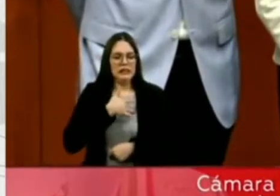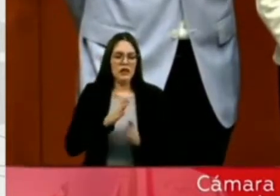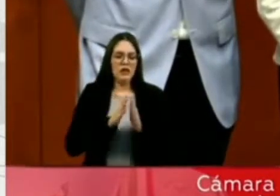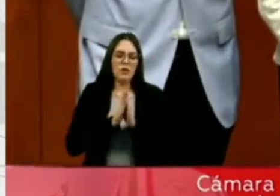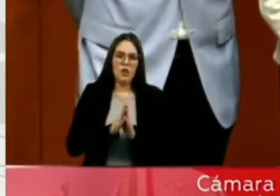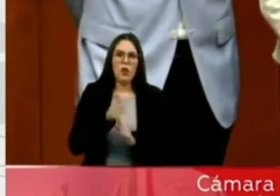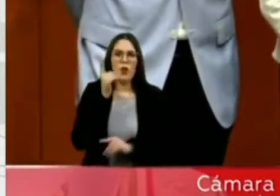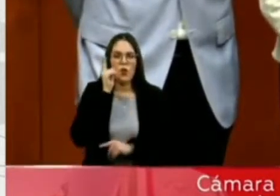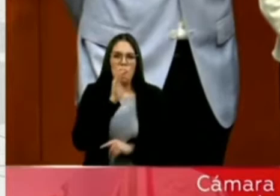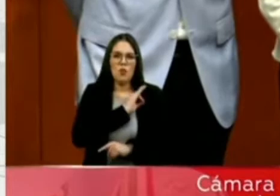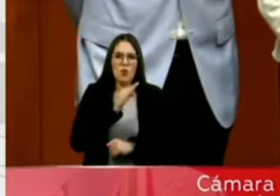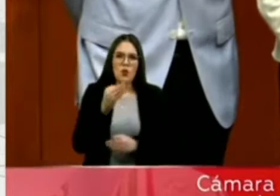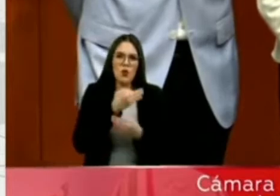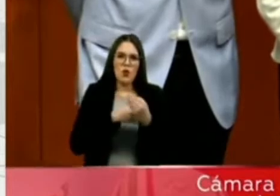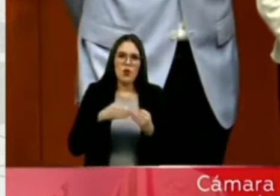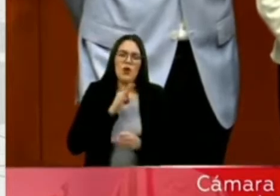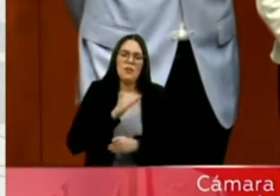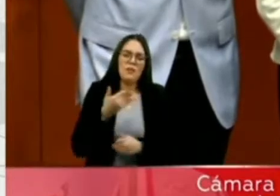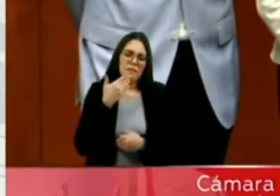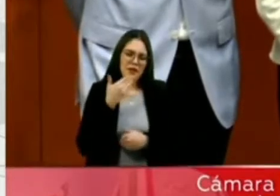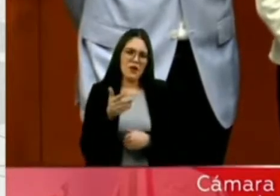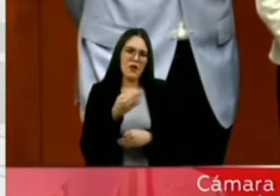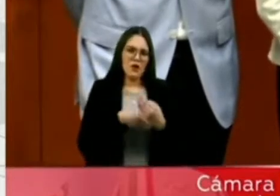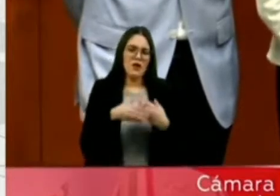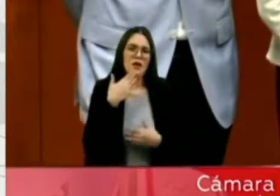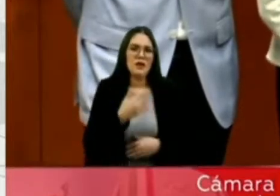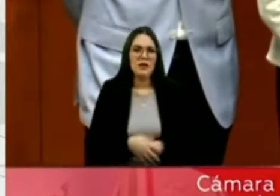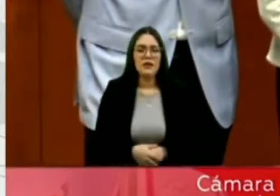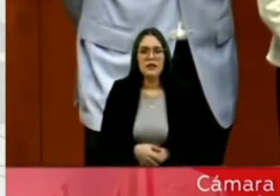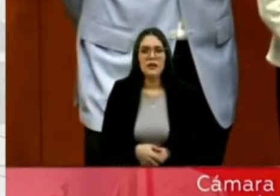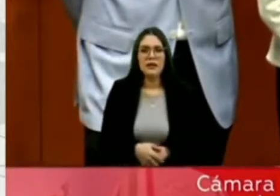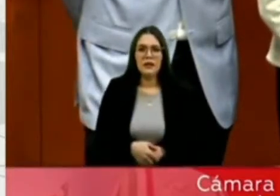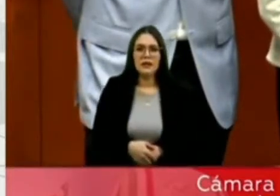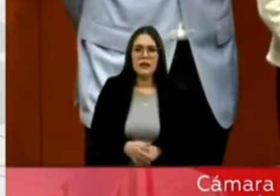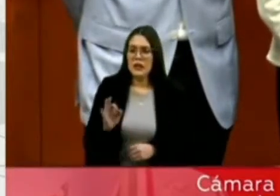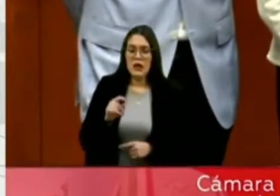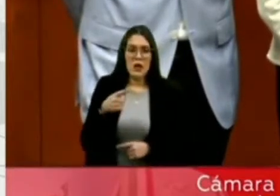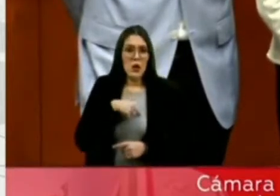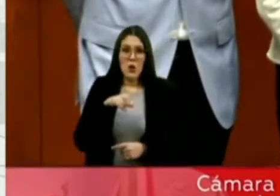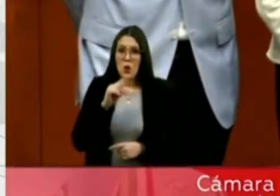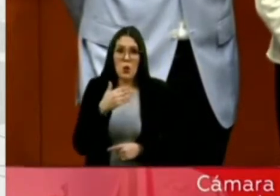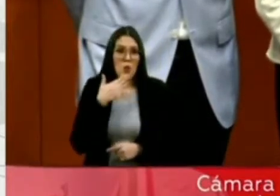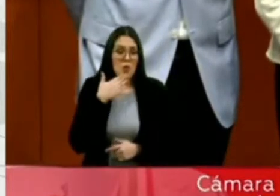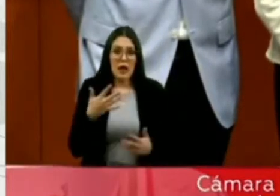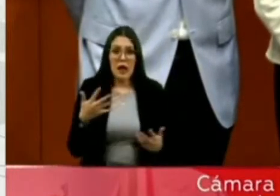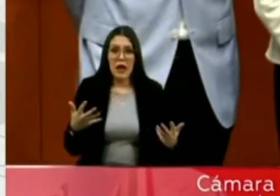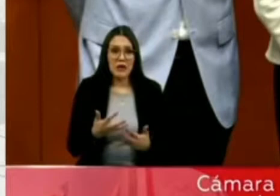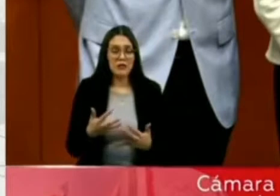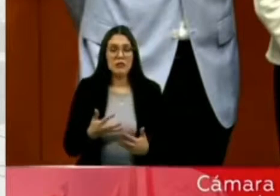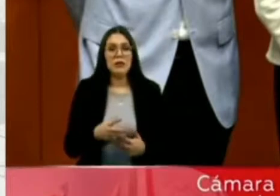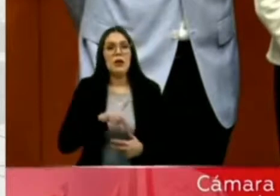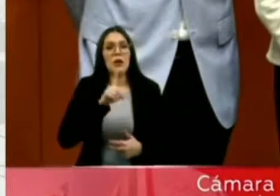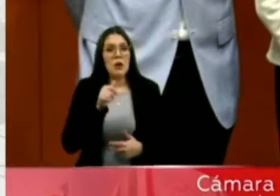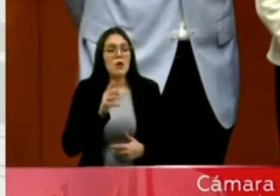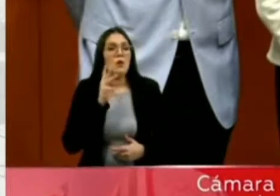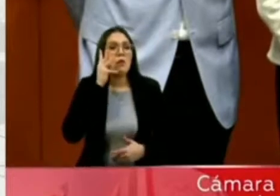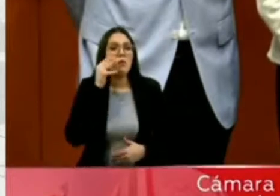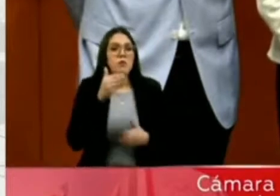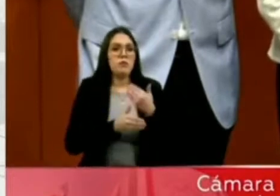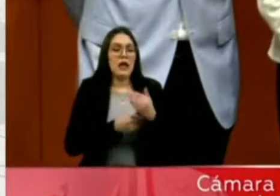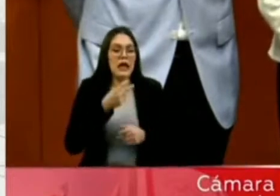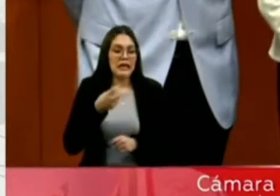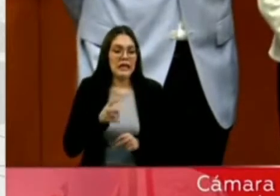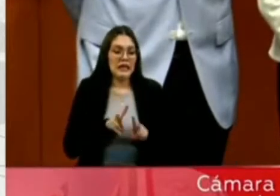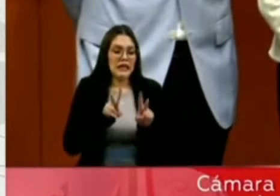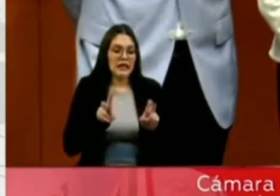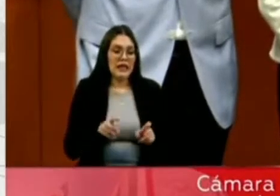por salir lo mejor librados. Si no lo hacemos de manera adecuada, vamos a manchar esta parte